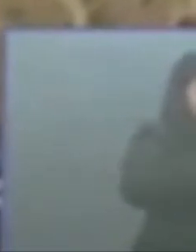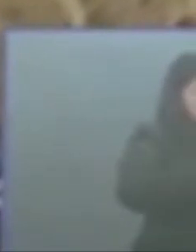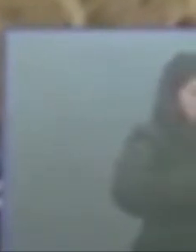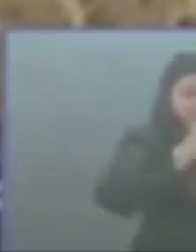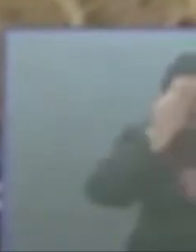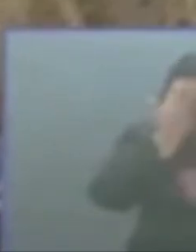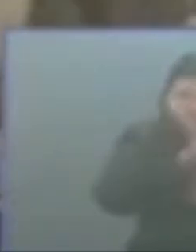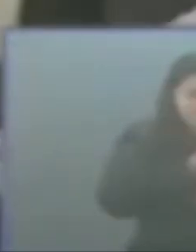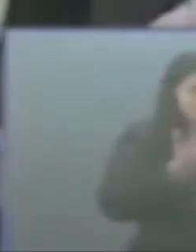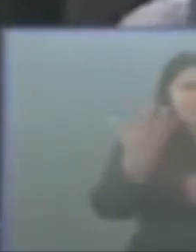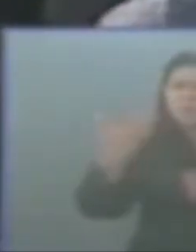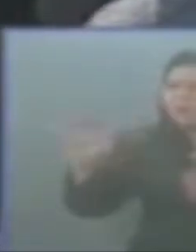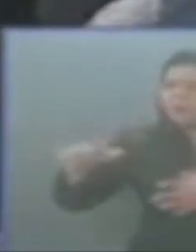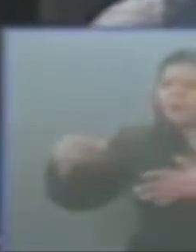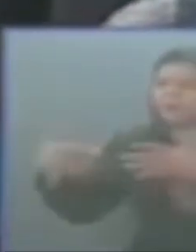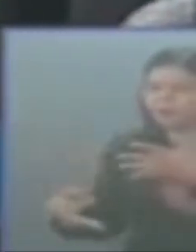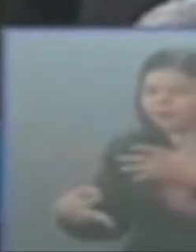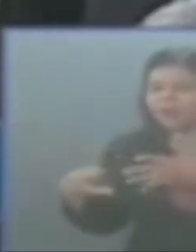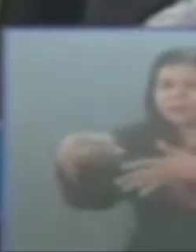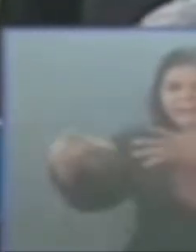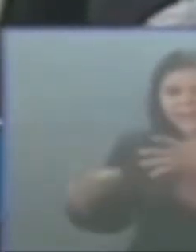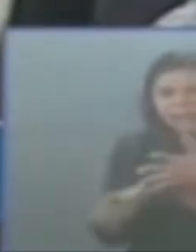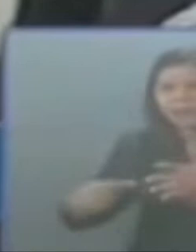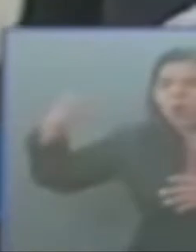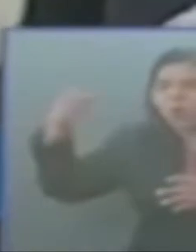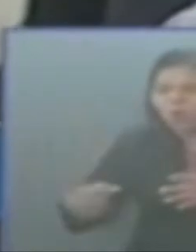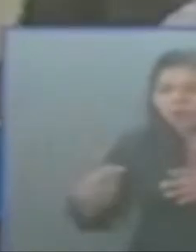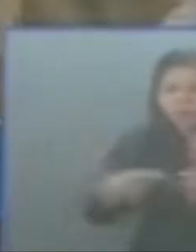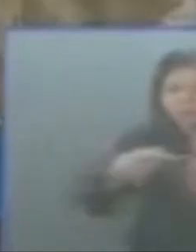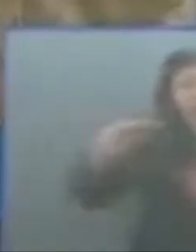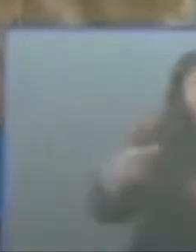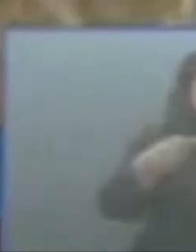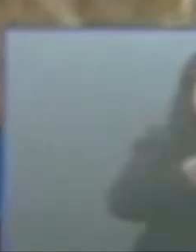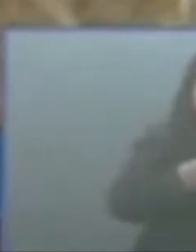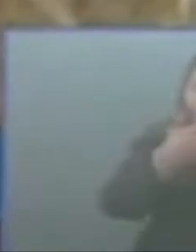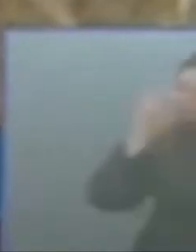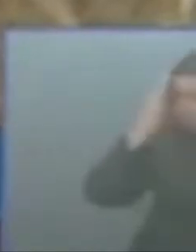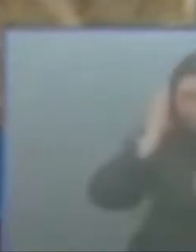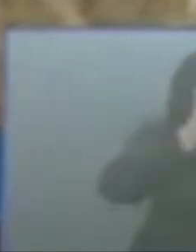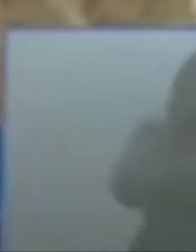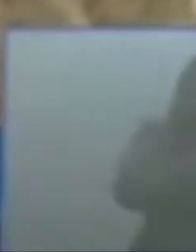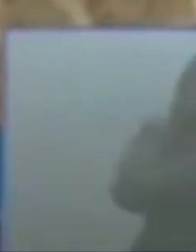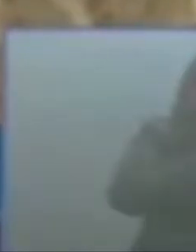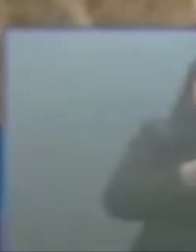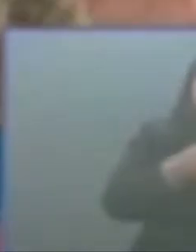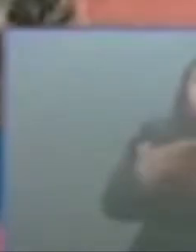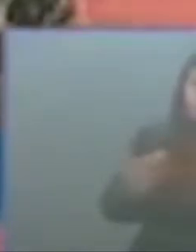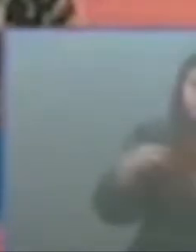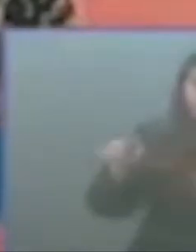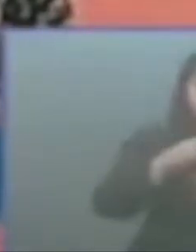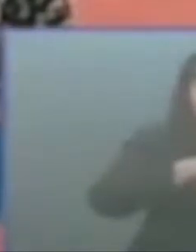como fiscal. Como presidente estará el diputado Milton Garay del FMLN. Como secretario, Mauricio Vargas de